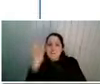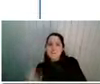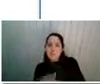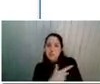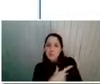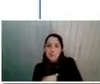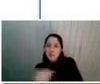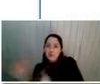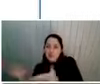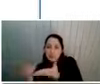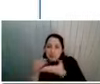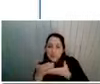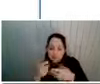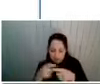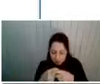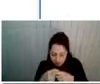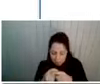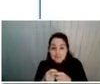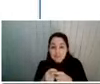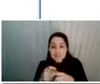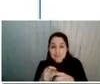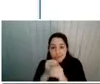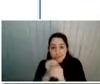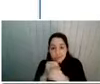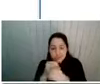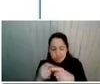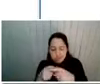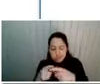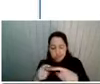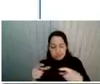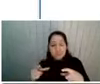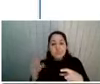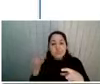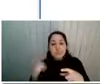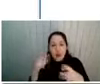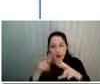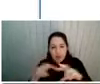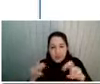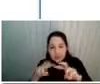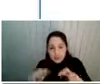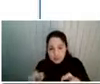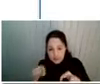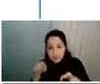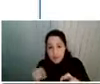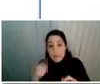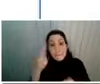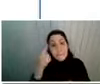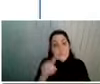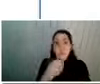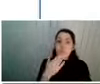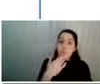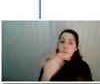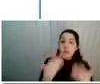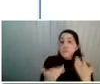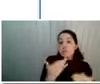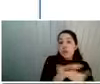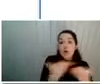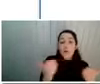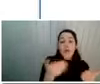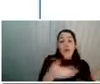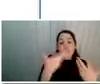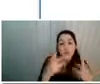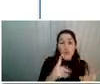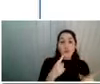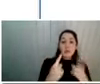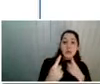otros test de diagnóstico que a lo mejor varios de ustedes se han realizado, que son los test rápidos. Hay básicamente 2 tipos de test rápido. Un